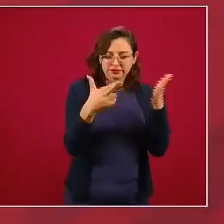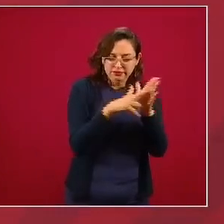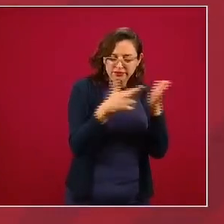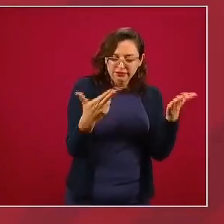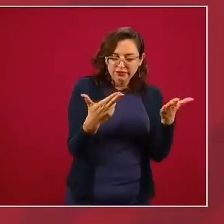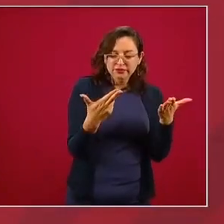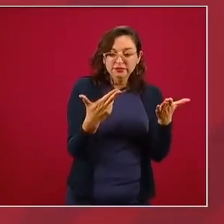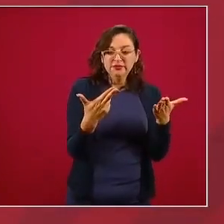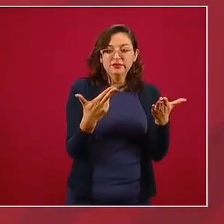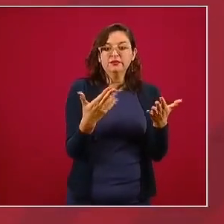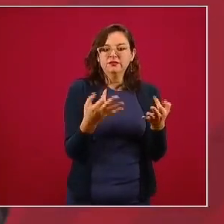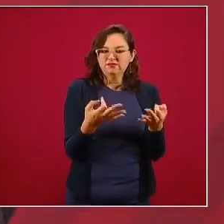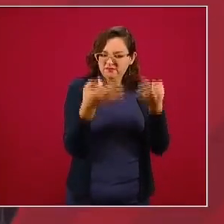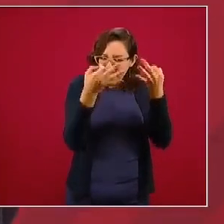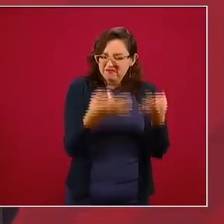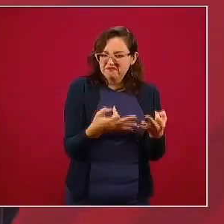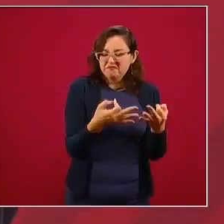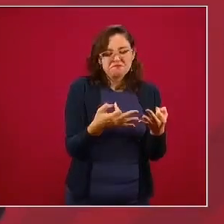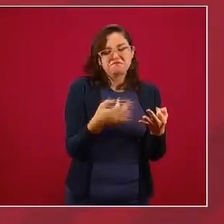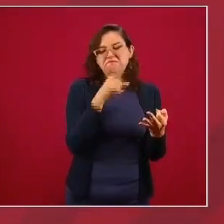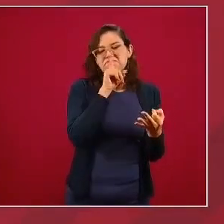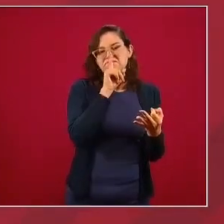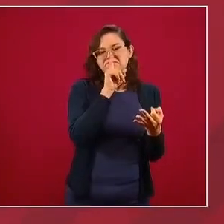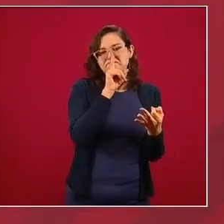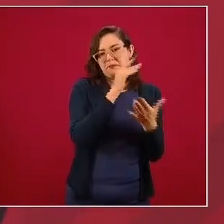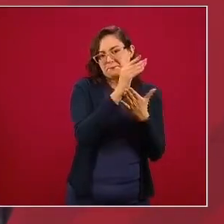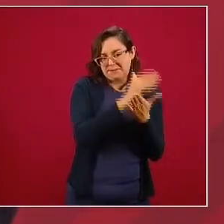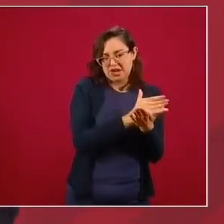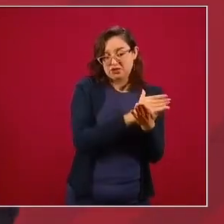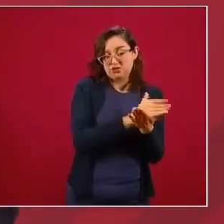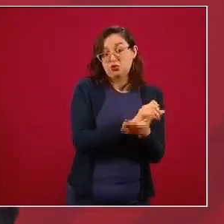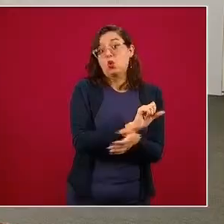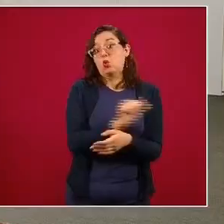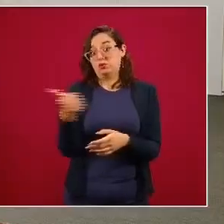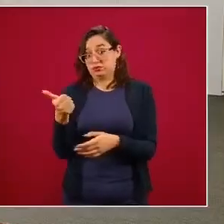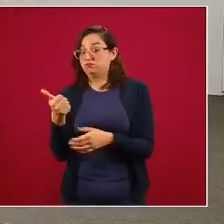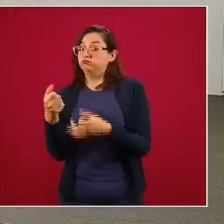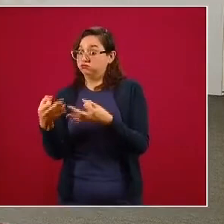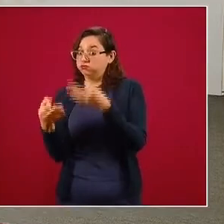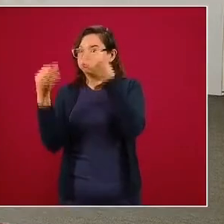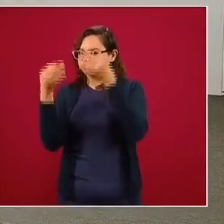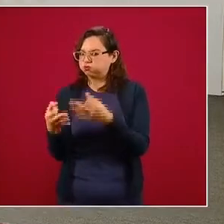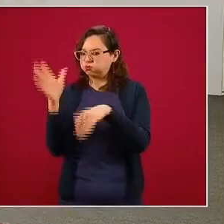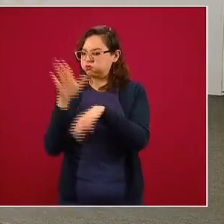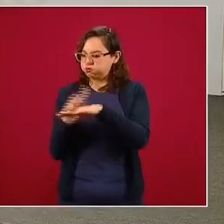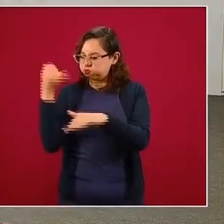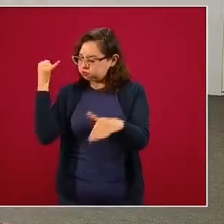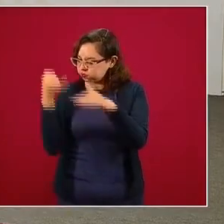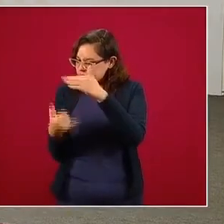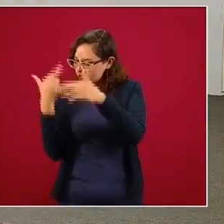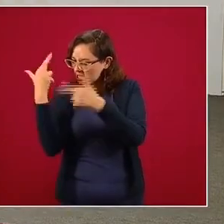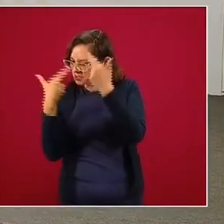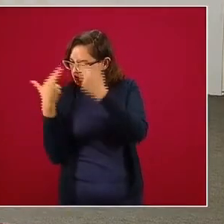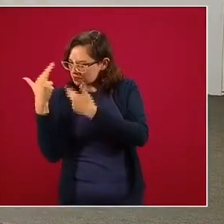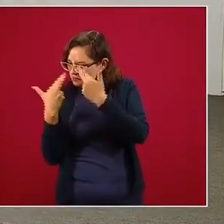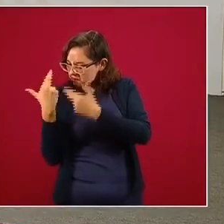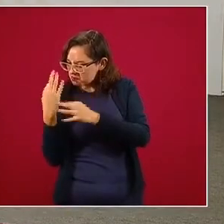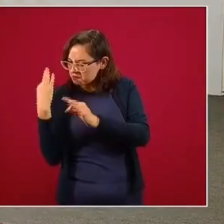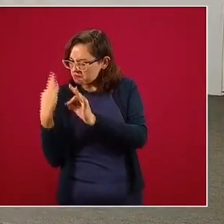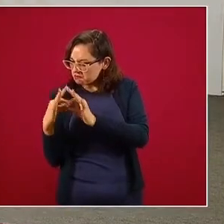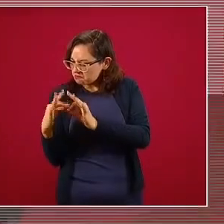tienen un grado de exigencia menor, otros que son altamente competentes, donde se hace una revisión por pares. Este es un principio